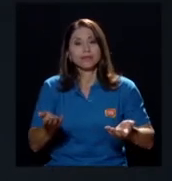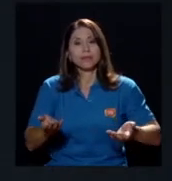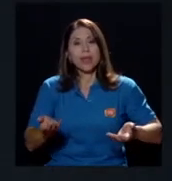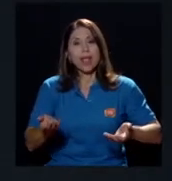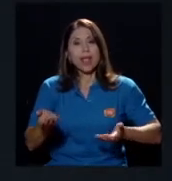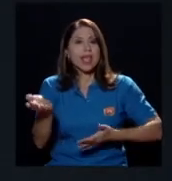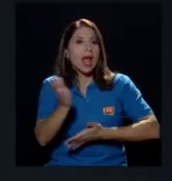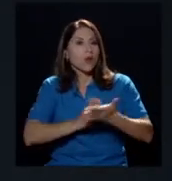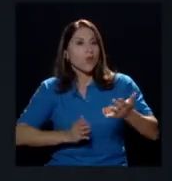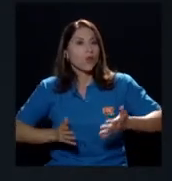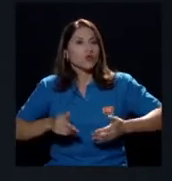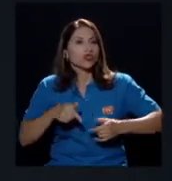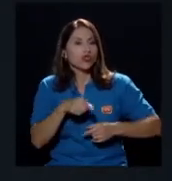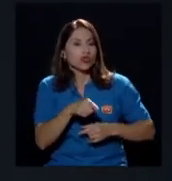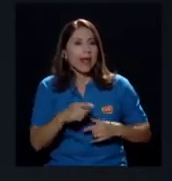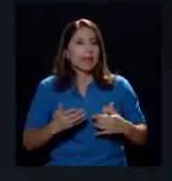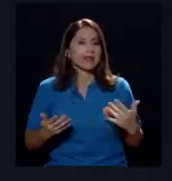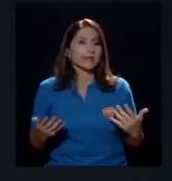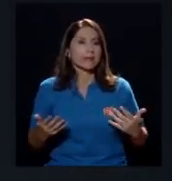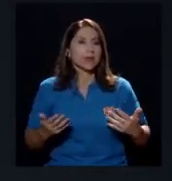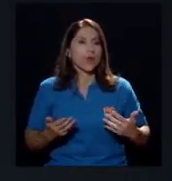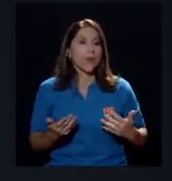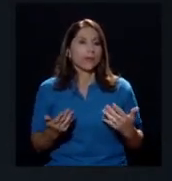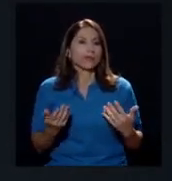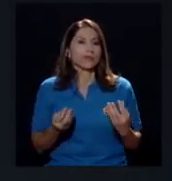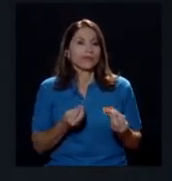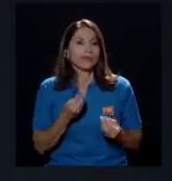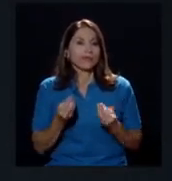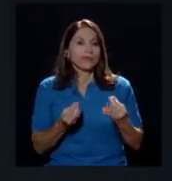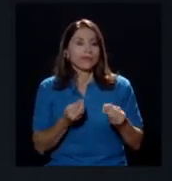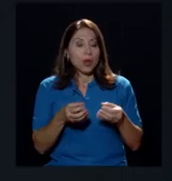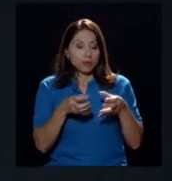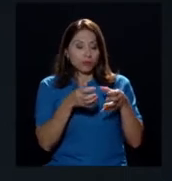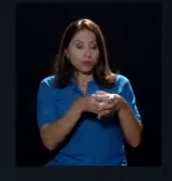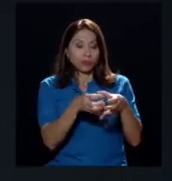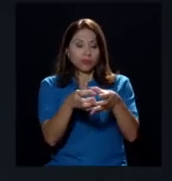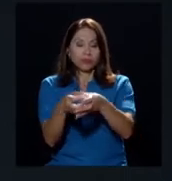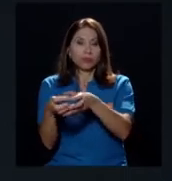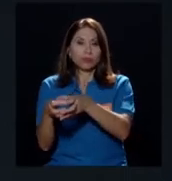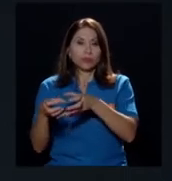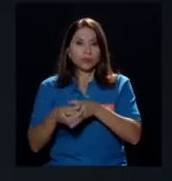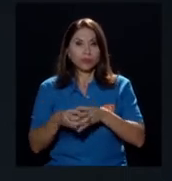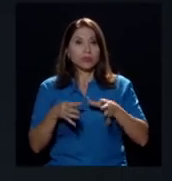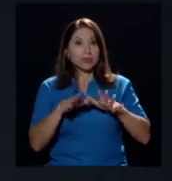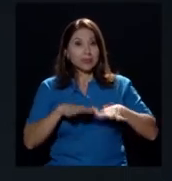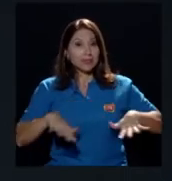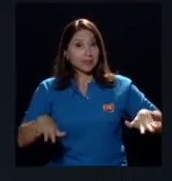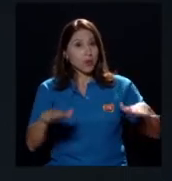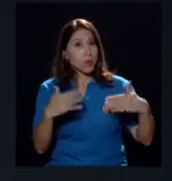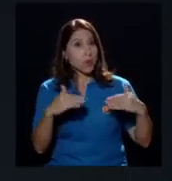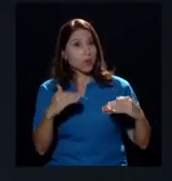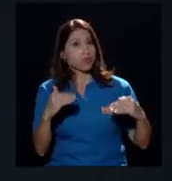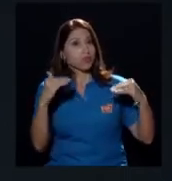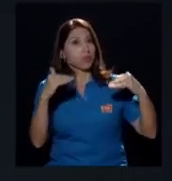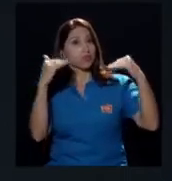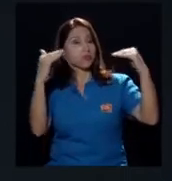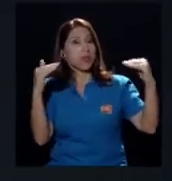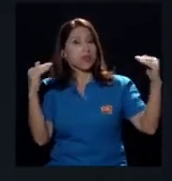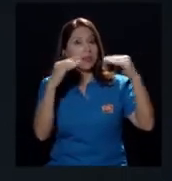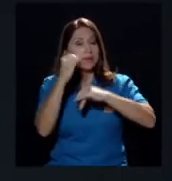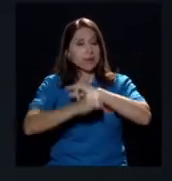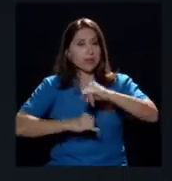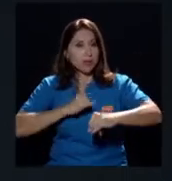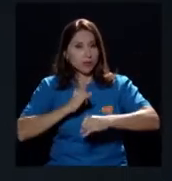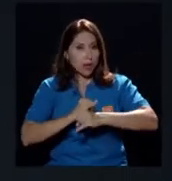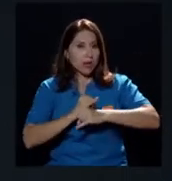actores que están en las grandes ligas internacionales y en